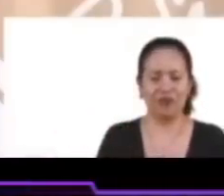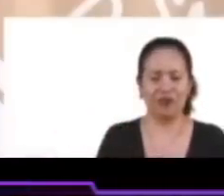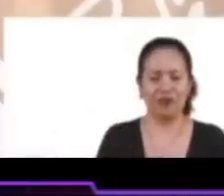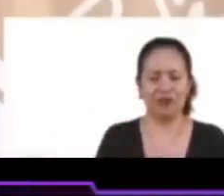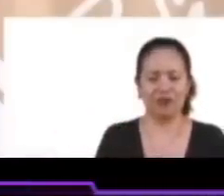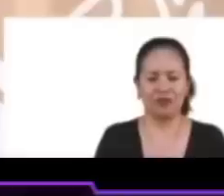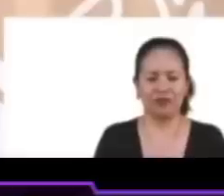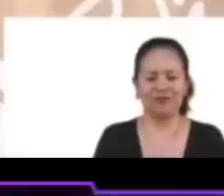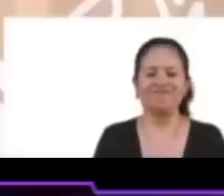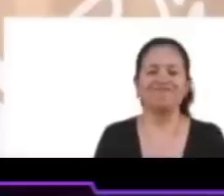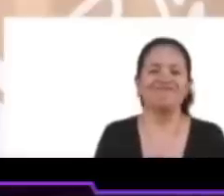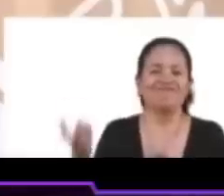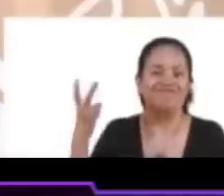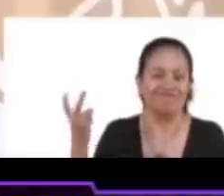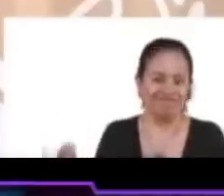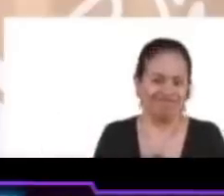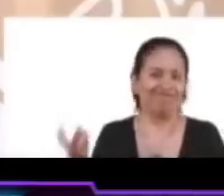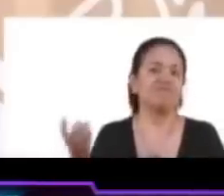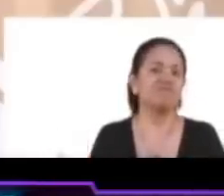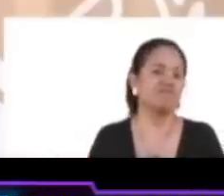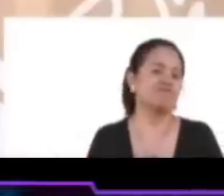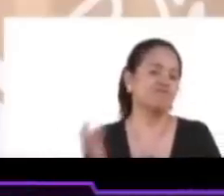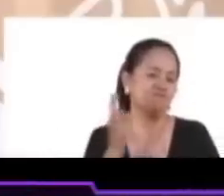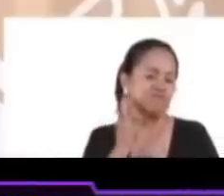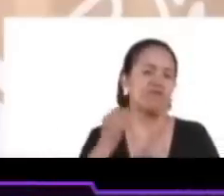O sea, es un asunto penal.